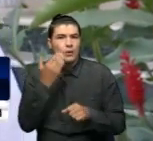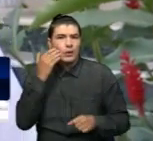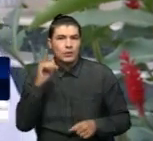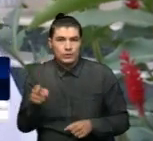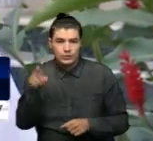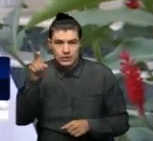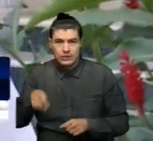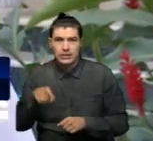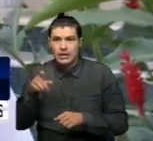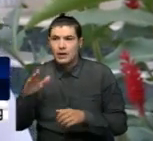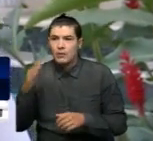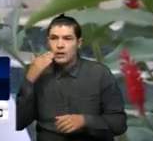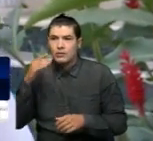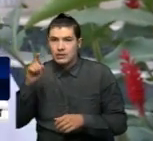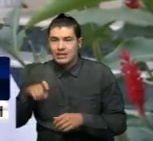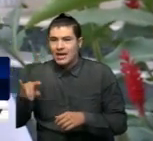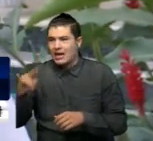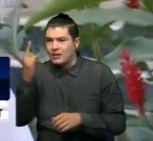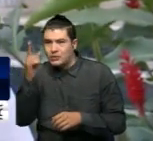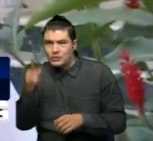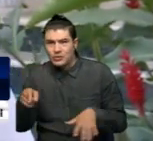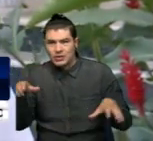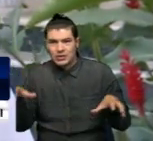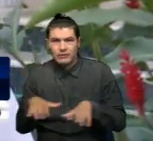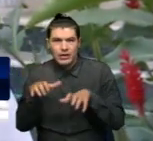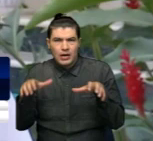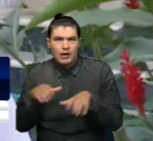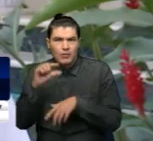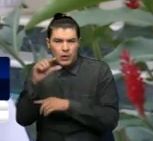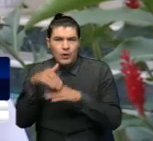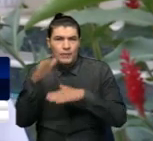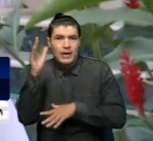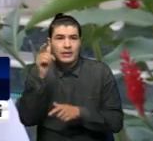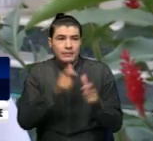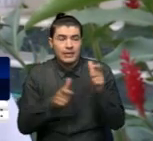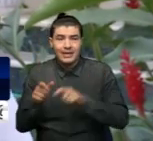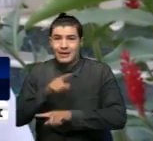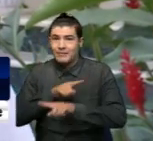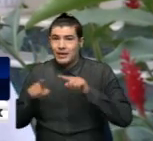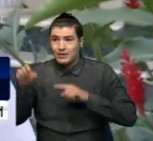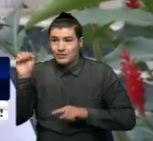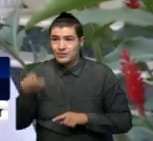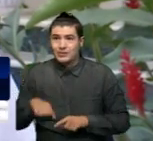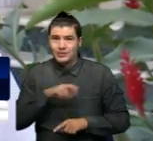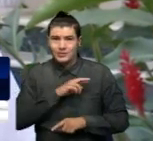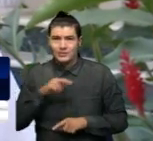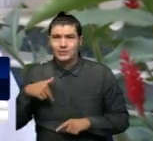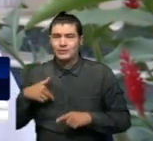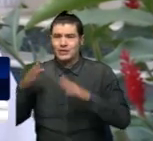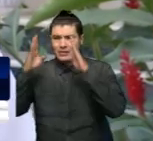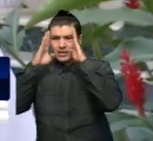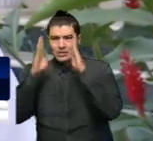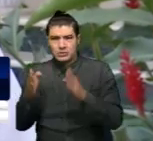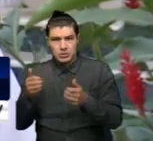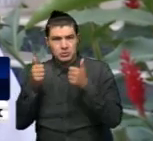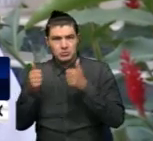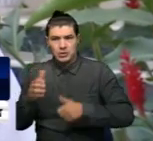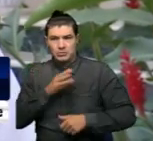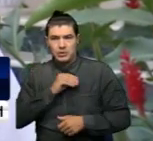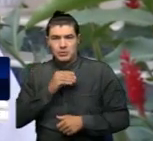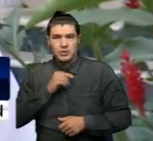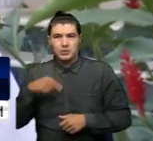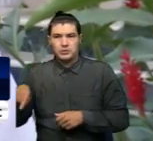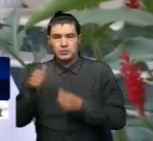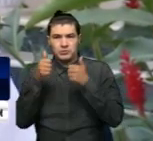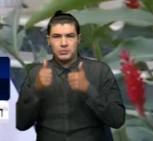tienen este tipo de actividades donde llega un poco más de personas pero si hemos recibido con muy buen agrado y muy buena aceptación